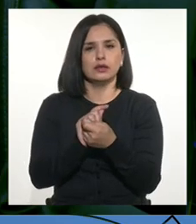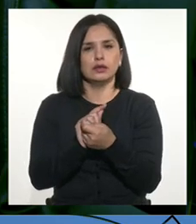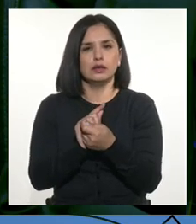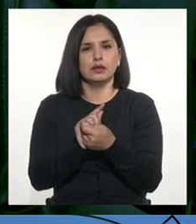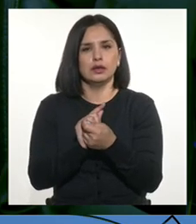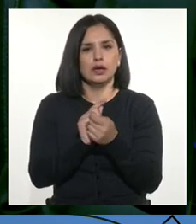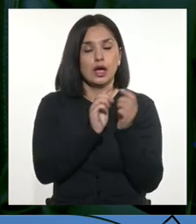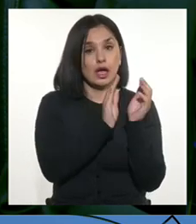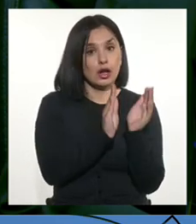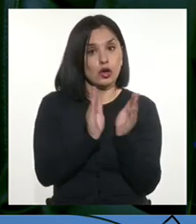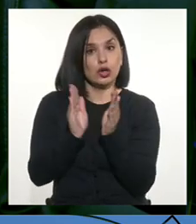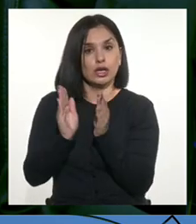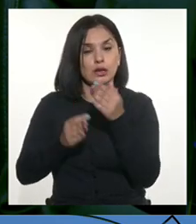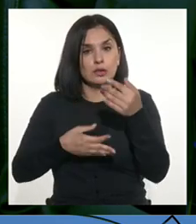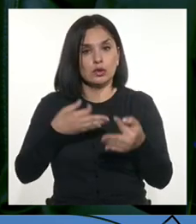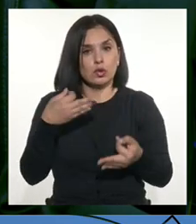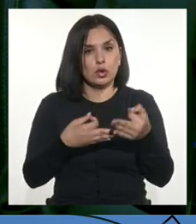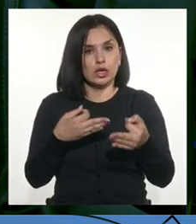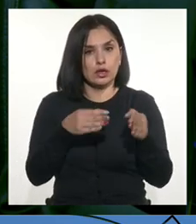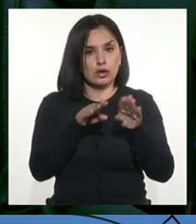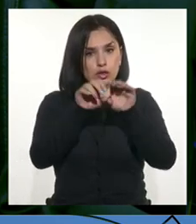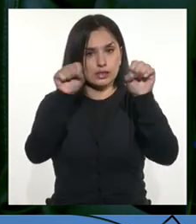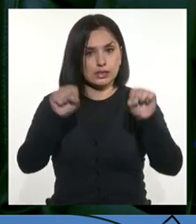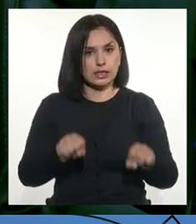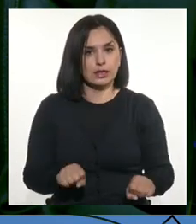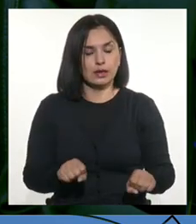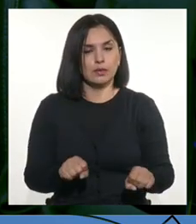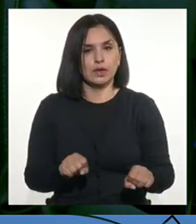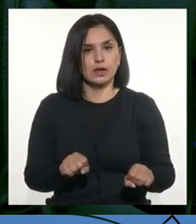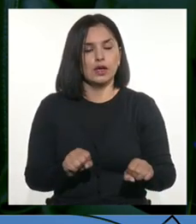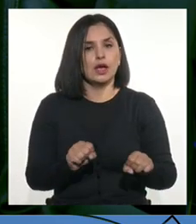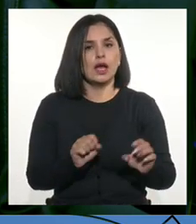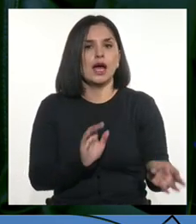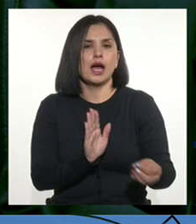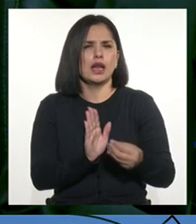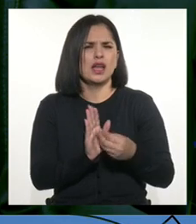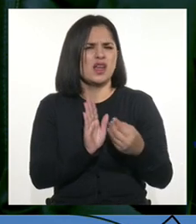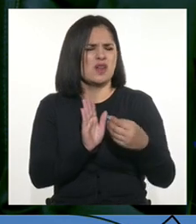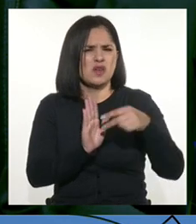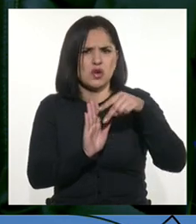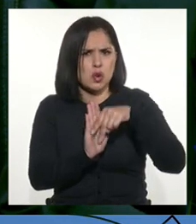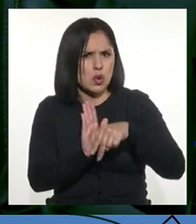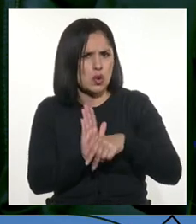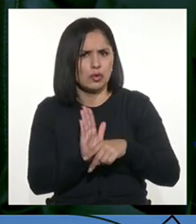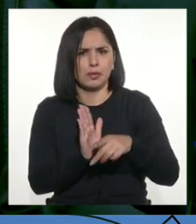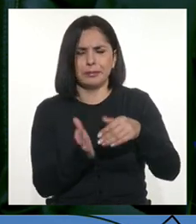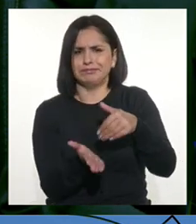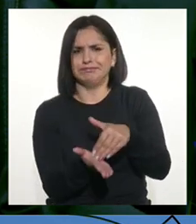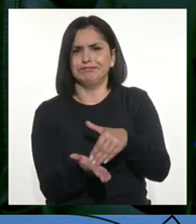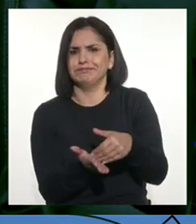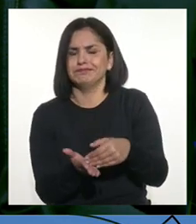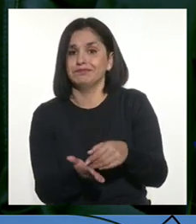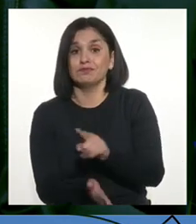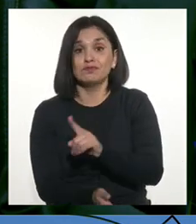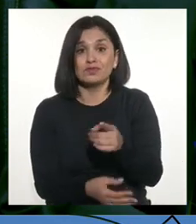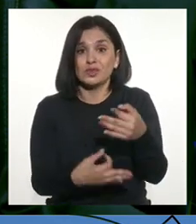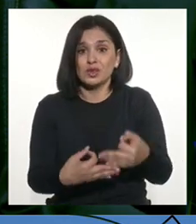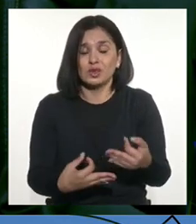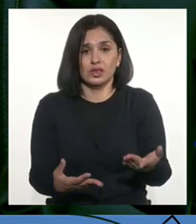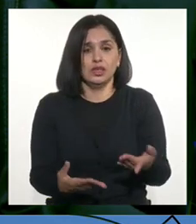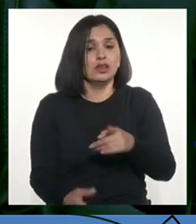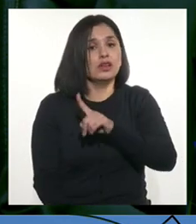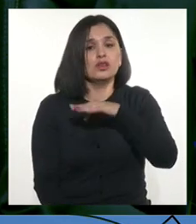el ordenamiento jurídico de precisamente normas defectuosas inadecuadas que han caído en